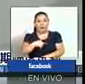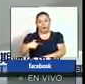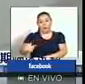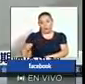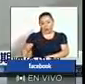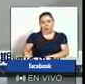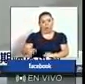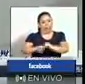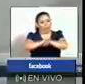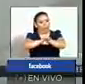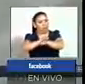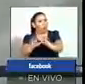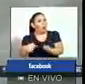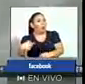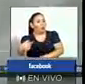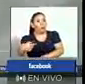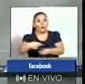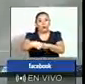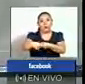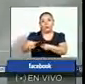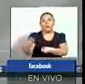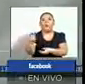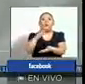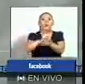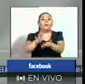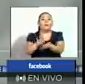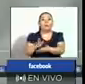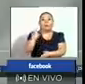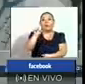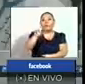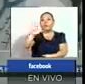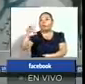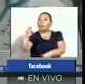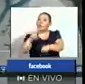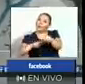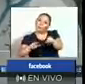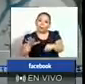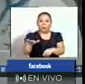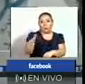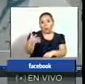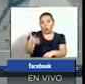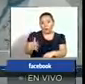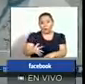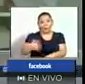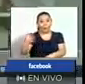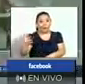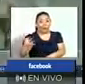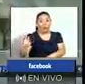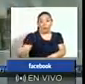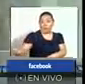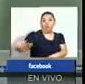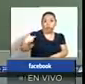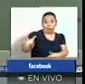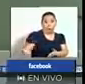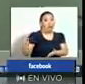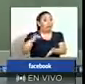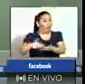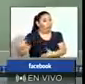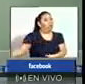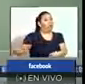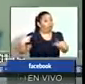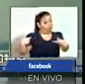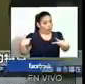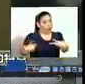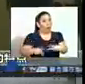saldrá al mercado en diciembre y tendrá un precio de 150 dólares aproximadamente. La vacuna constará de dos dosis que deberán